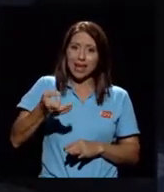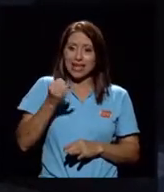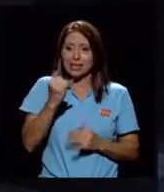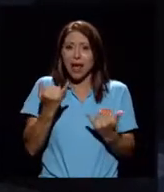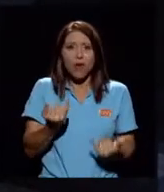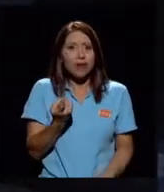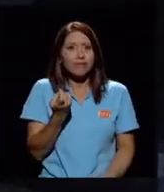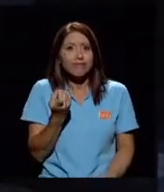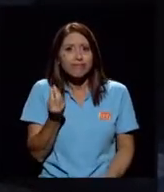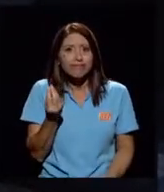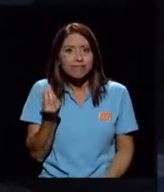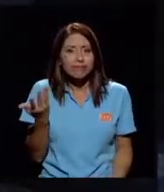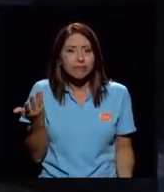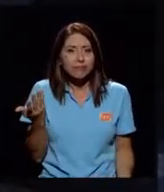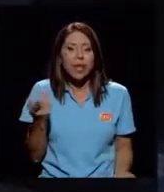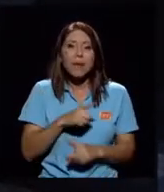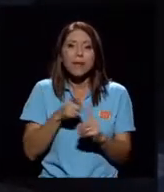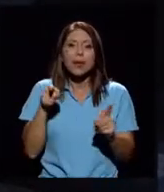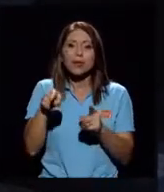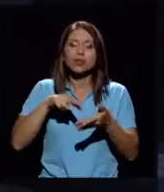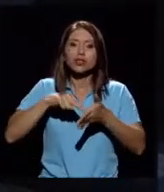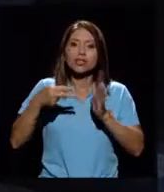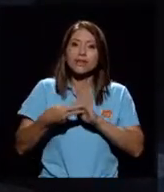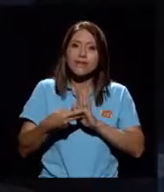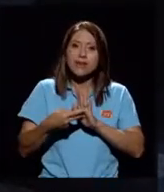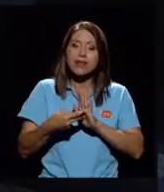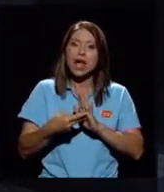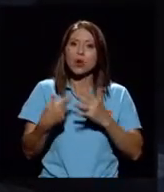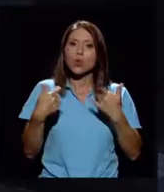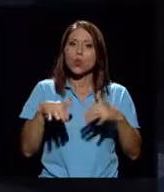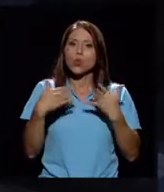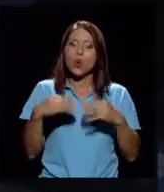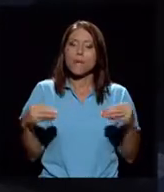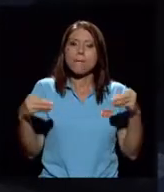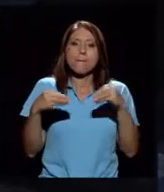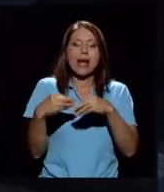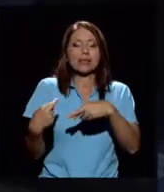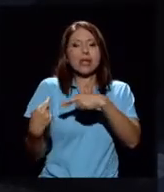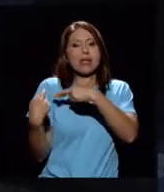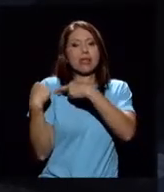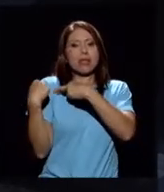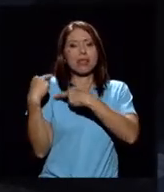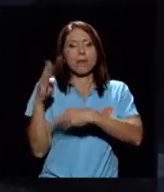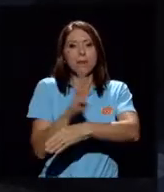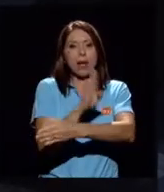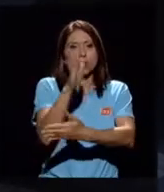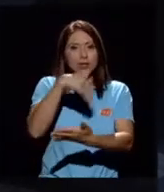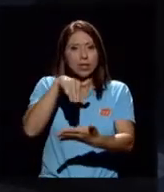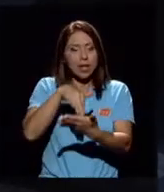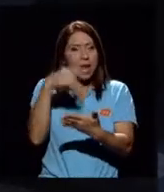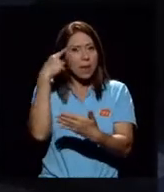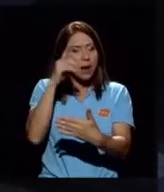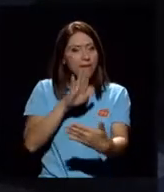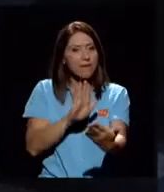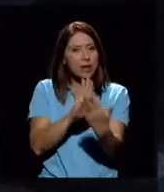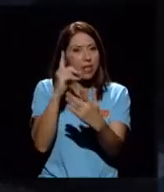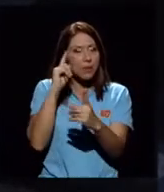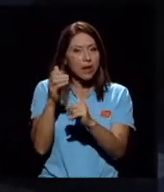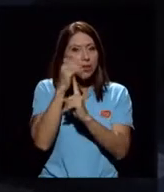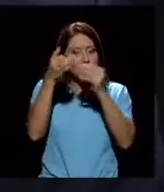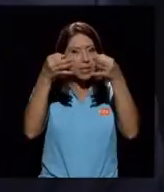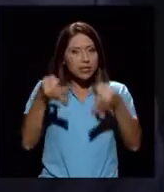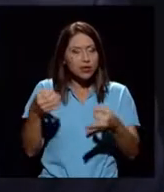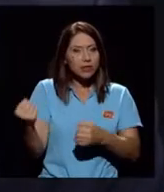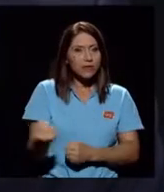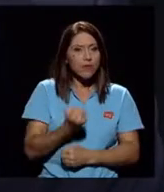pero eso lo que implica es que entonces hay una responsabilidad mucho mayor del banco central por enfrentar y tomar las decisiones fuertes